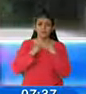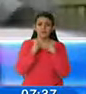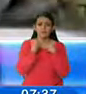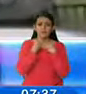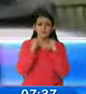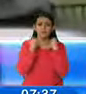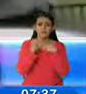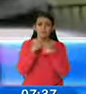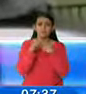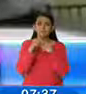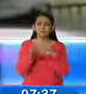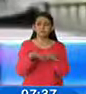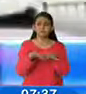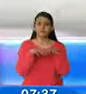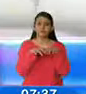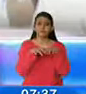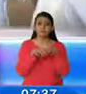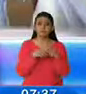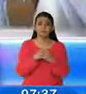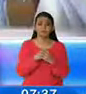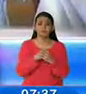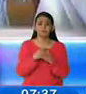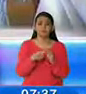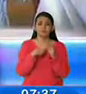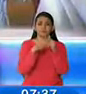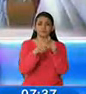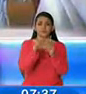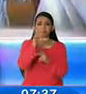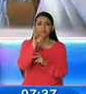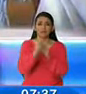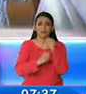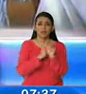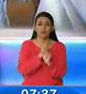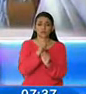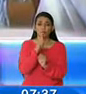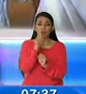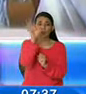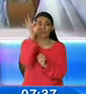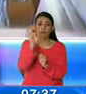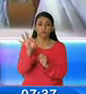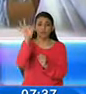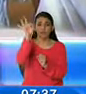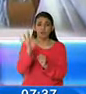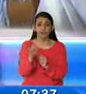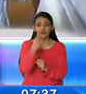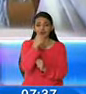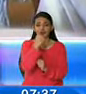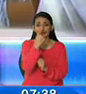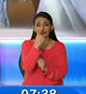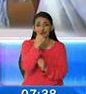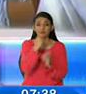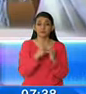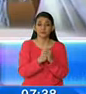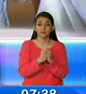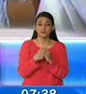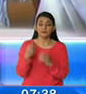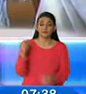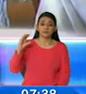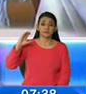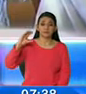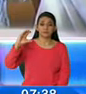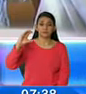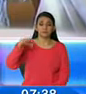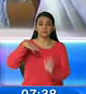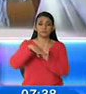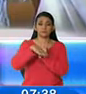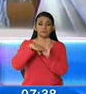fortalecer al sector agropecuario. Crédito a 30 años al 1% de interés, para lo cual capitalizaremos al